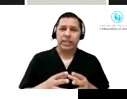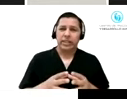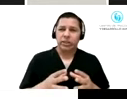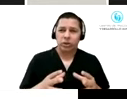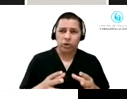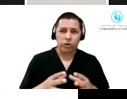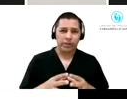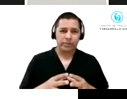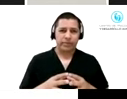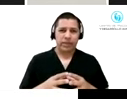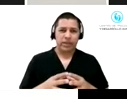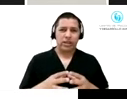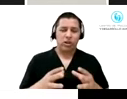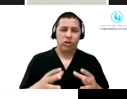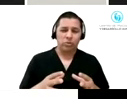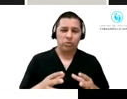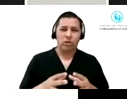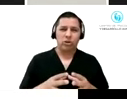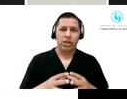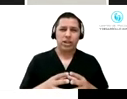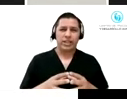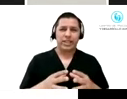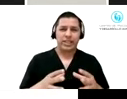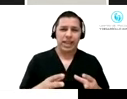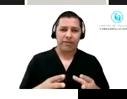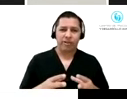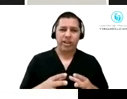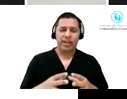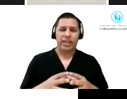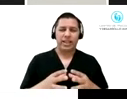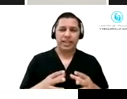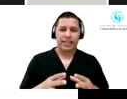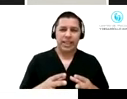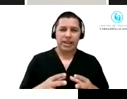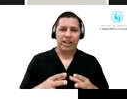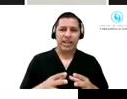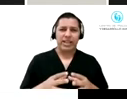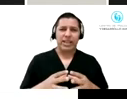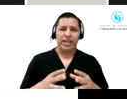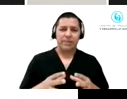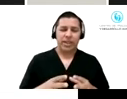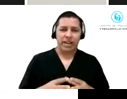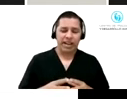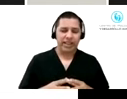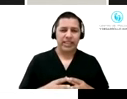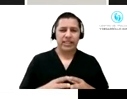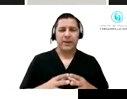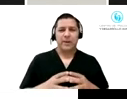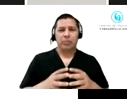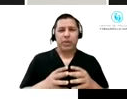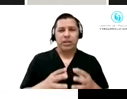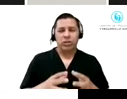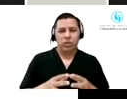es, no llore, los hombres no lloran, sea fuerte, sea valiente,